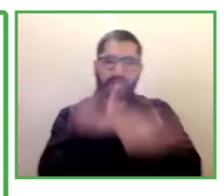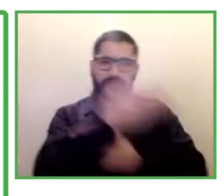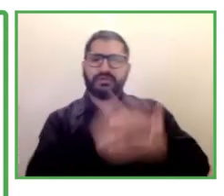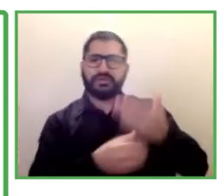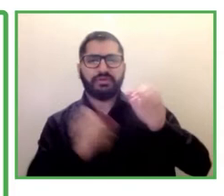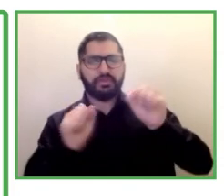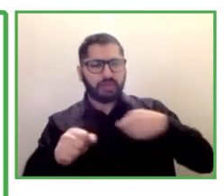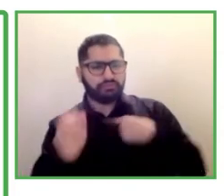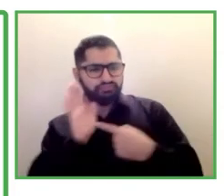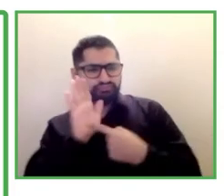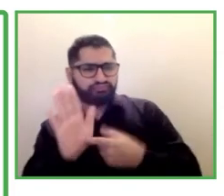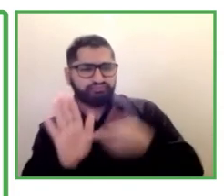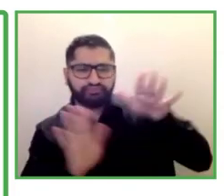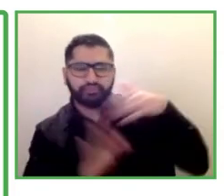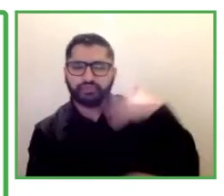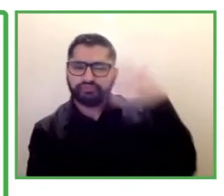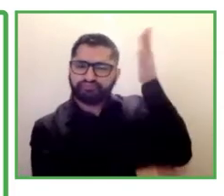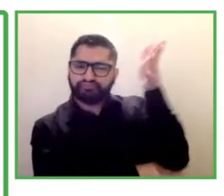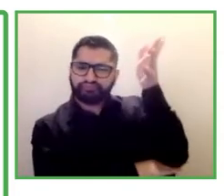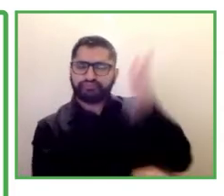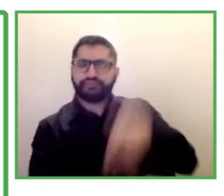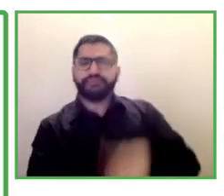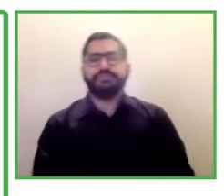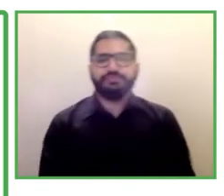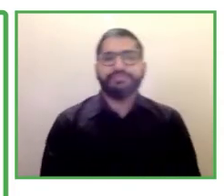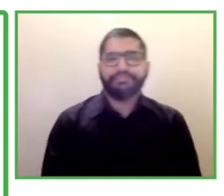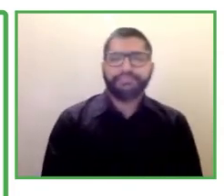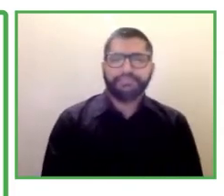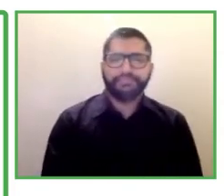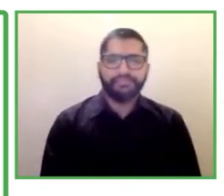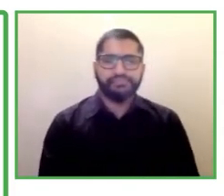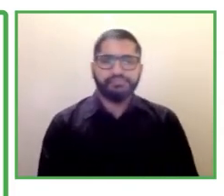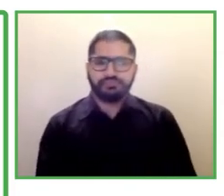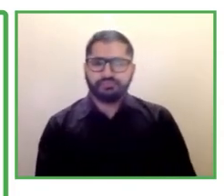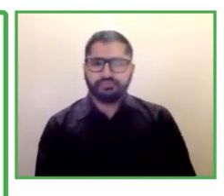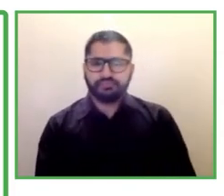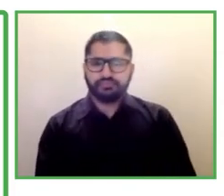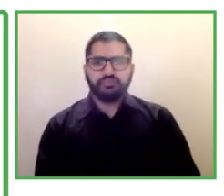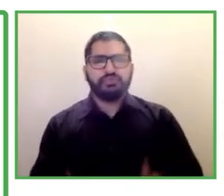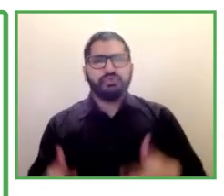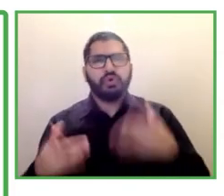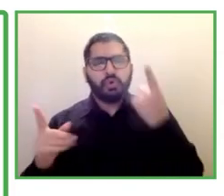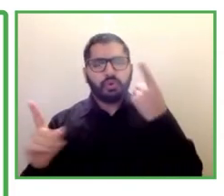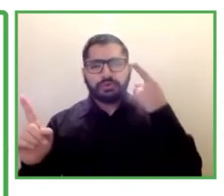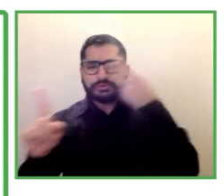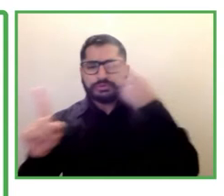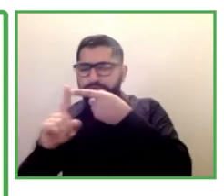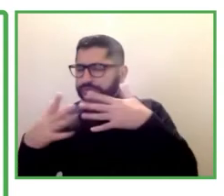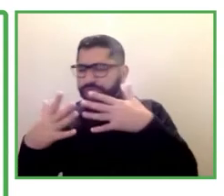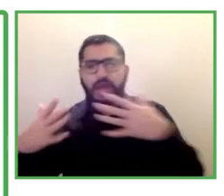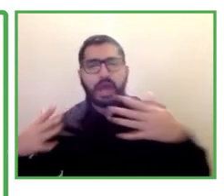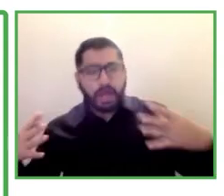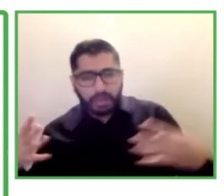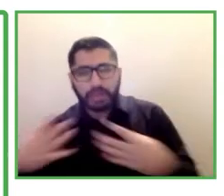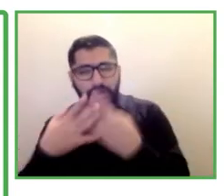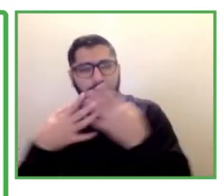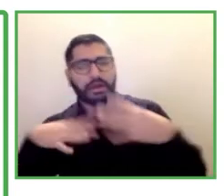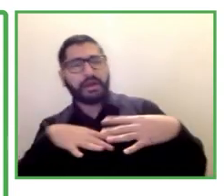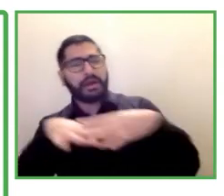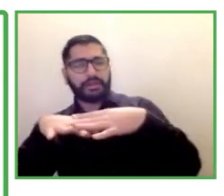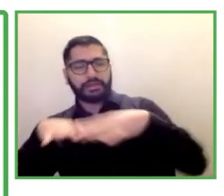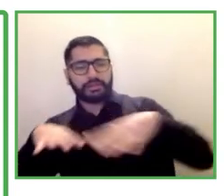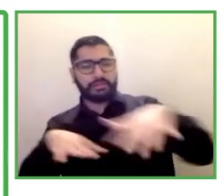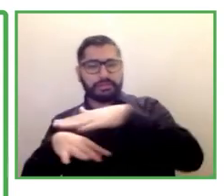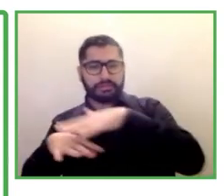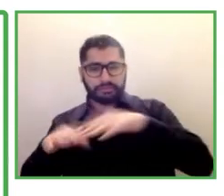So a little bit about the Australian Network on Disability. Un poco acerca de esta red. Here based in Australia. Somos una red comercial